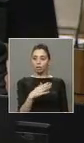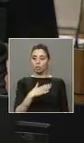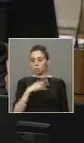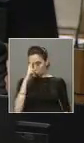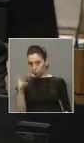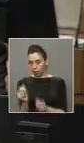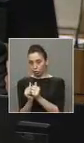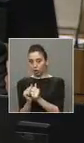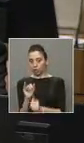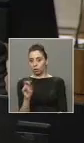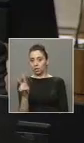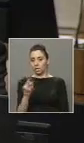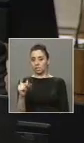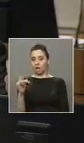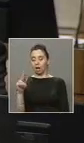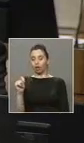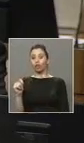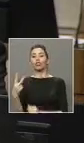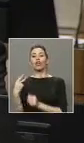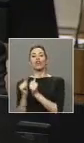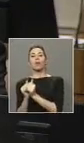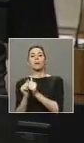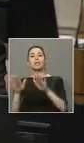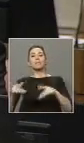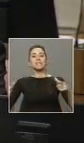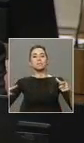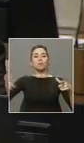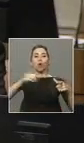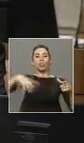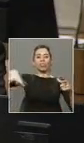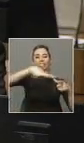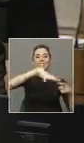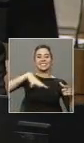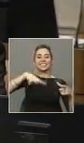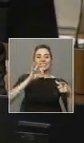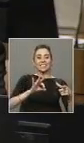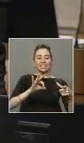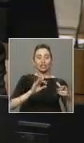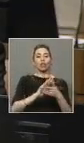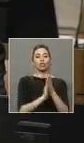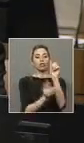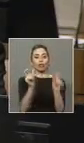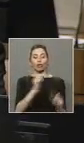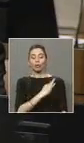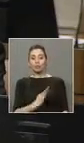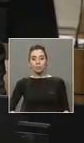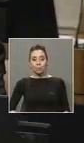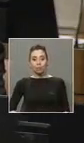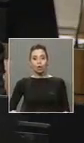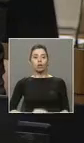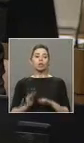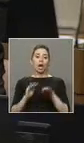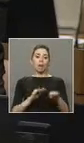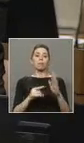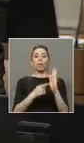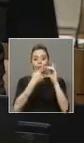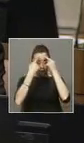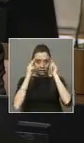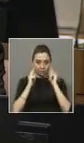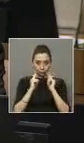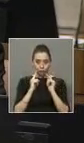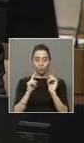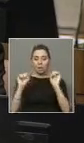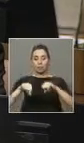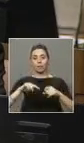distinguido colega Isacor, compañero de distrito, y a todos los parlamentarios que se han sumado a este esfuerzo para aprobar por